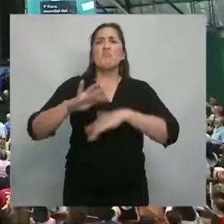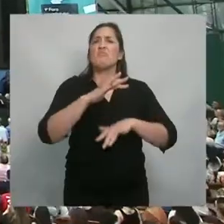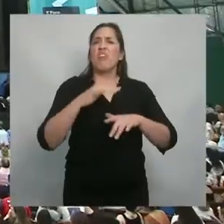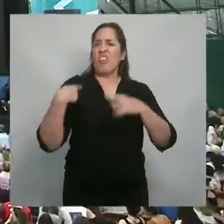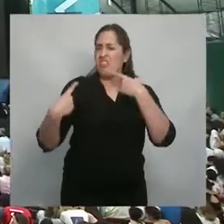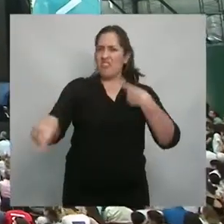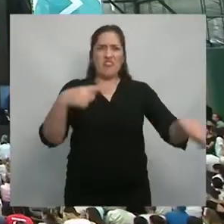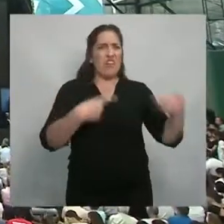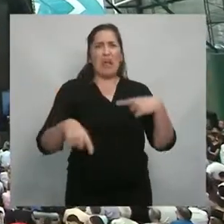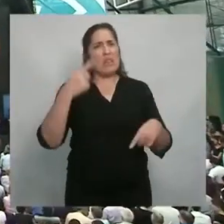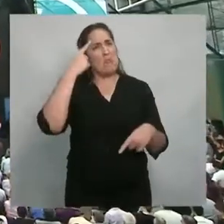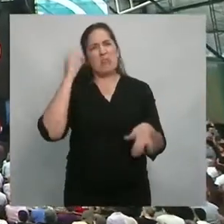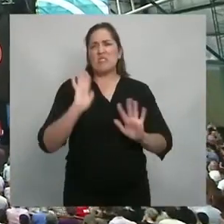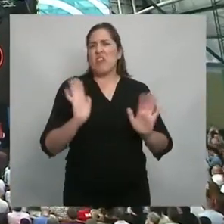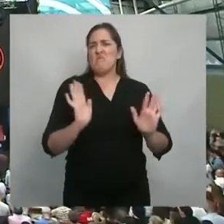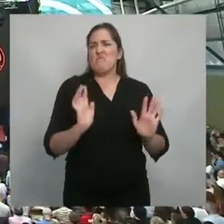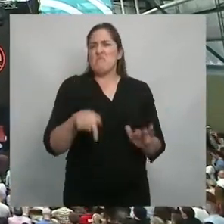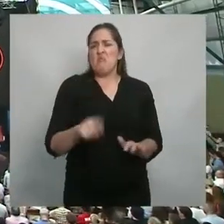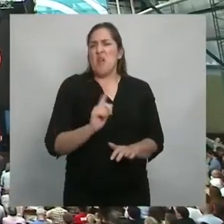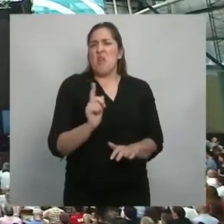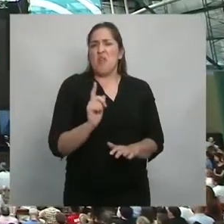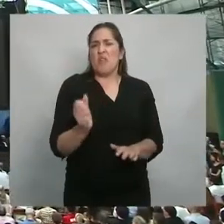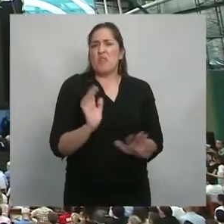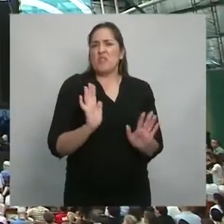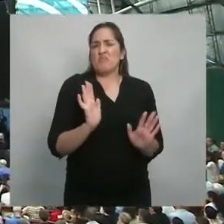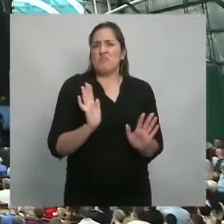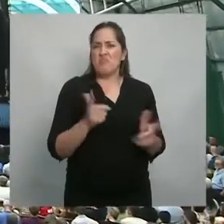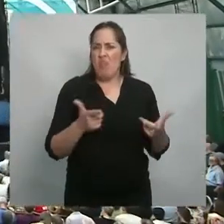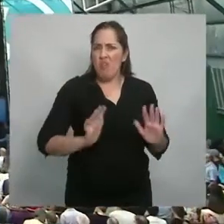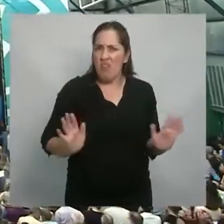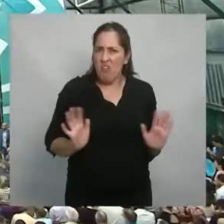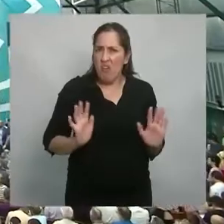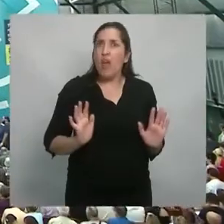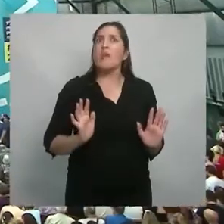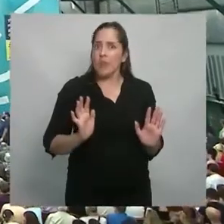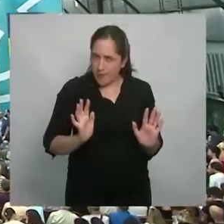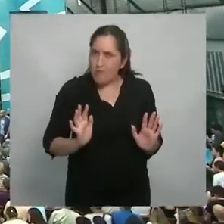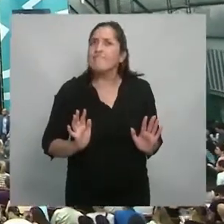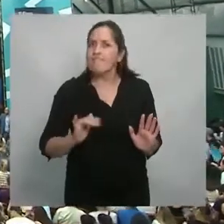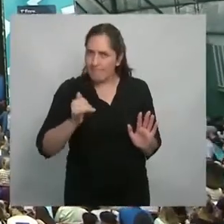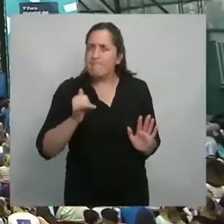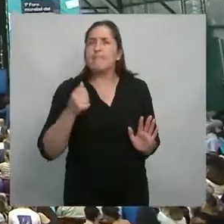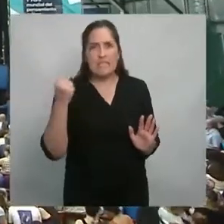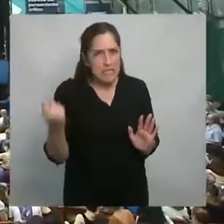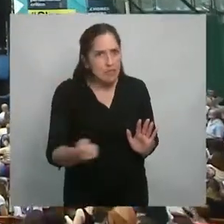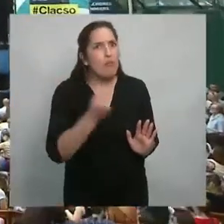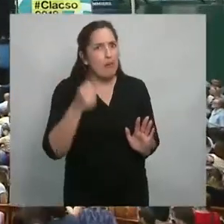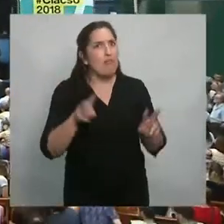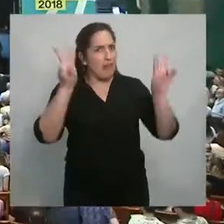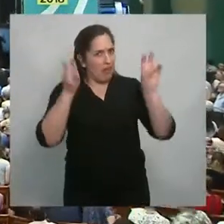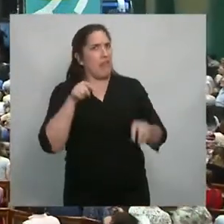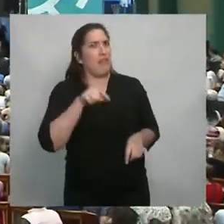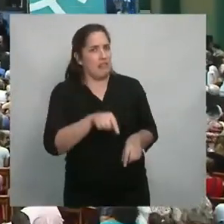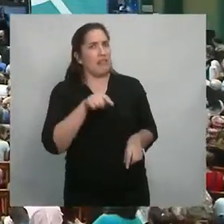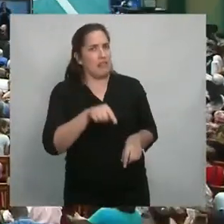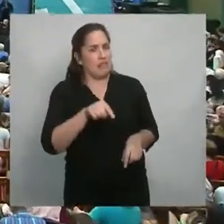raciales parecerían no importar. Todos sabemos que sí importan e importan mucho. Lo segundo